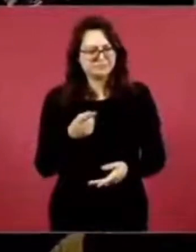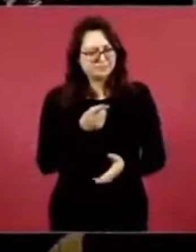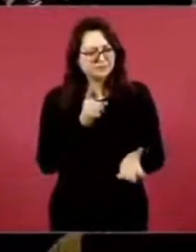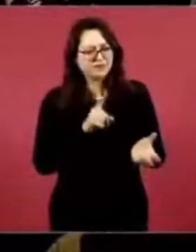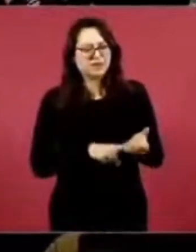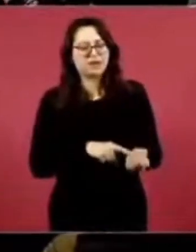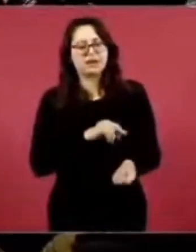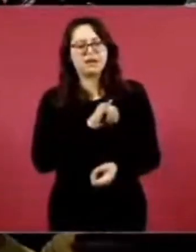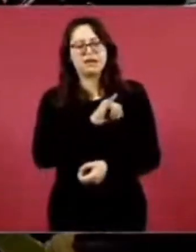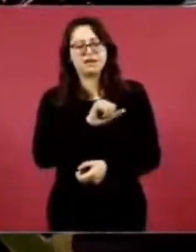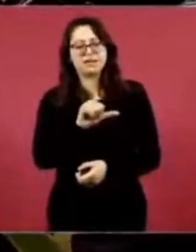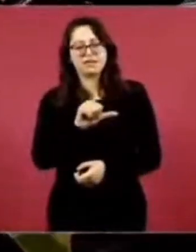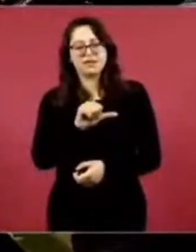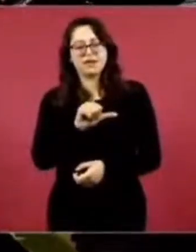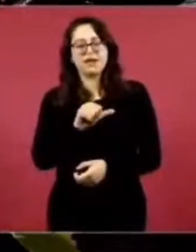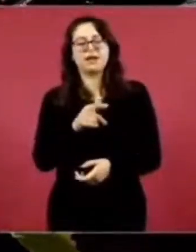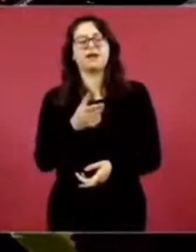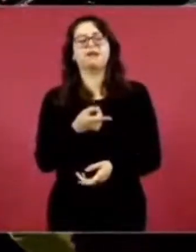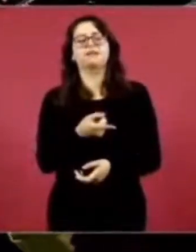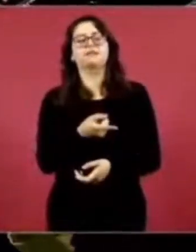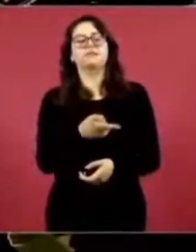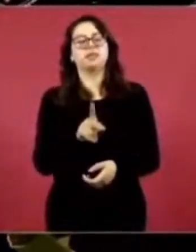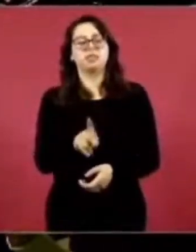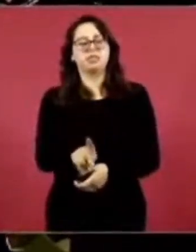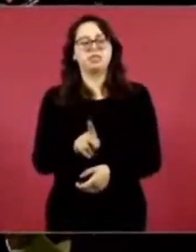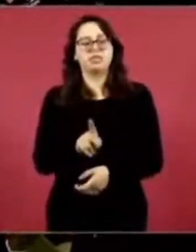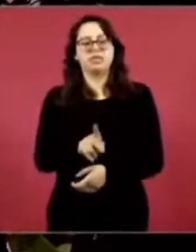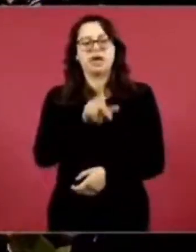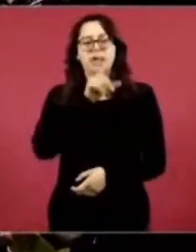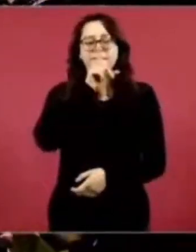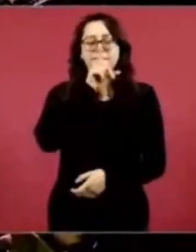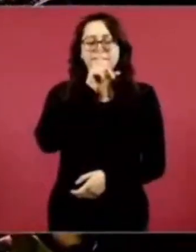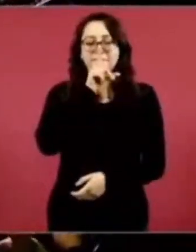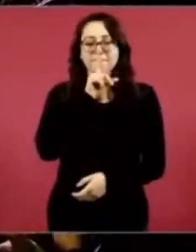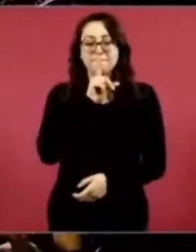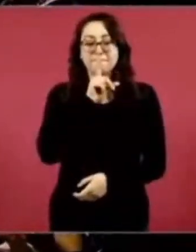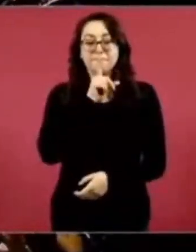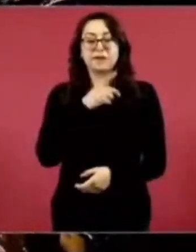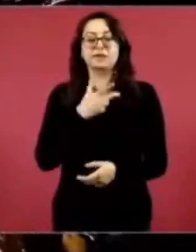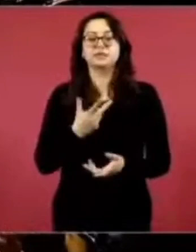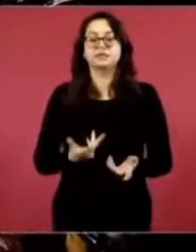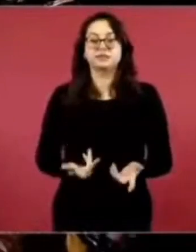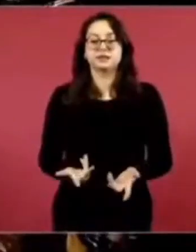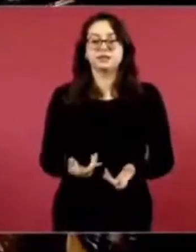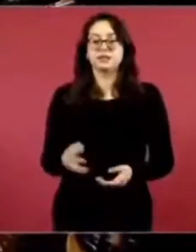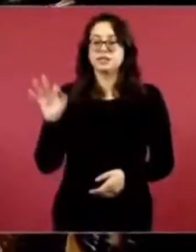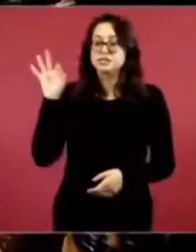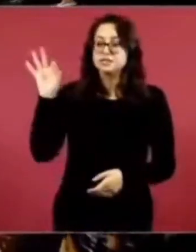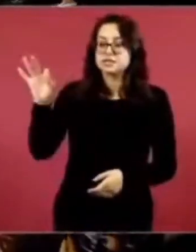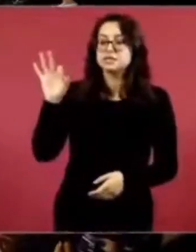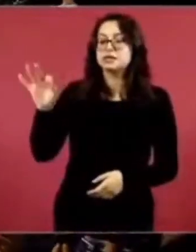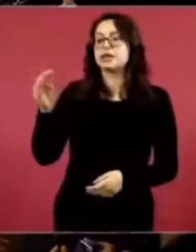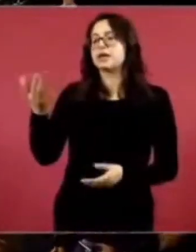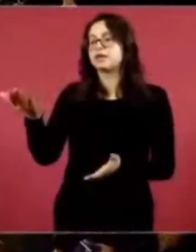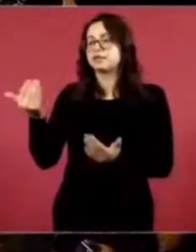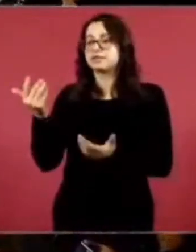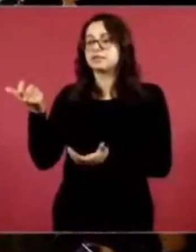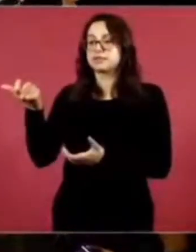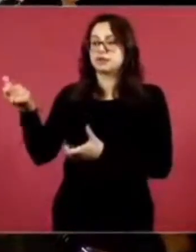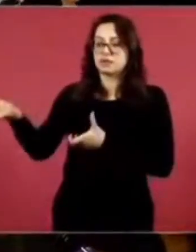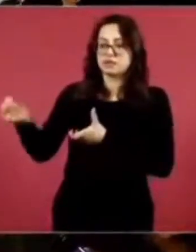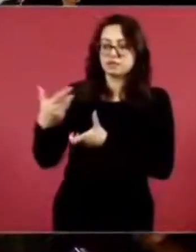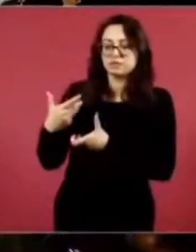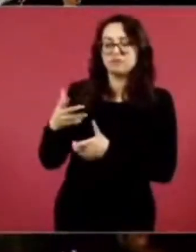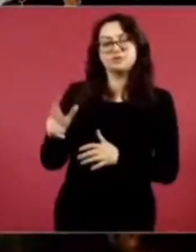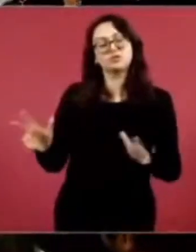que quieres ganar dinero este invierte aquí deposita aquí nada No